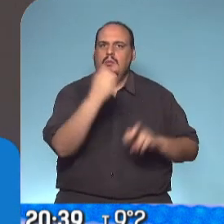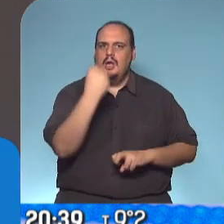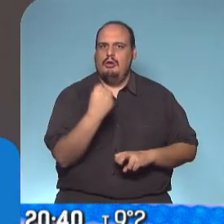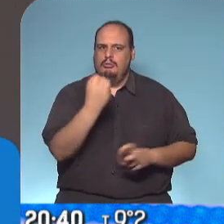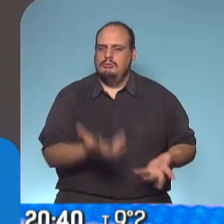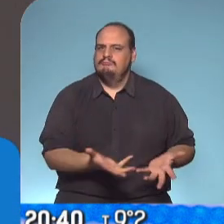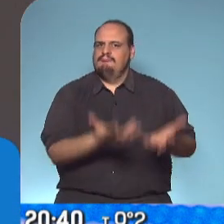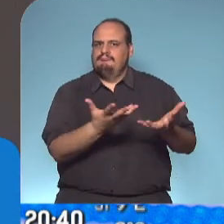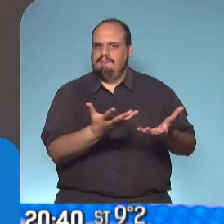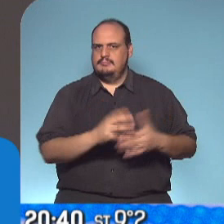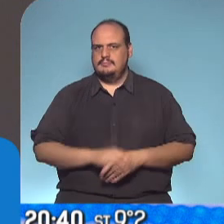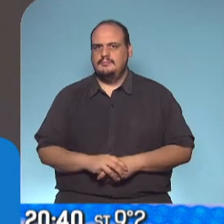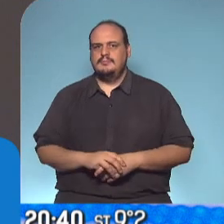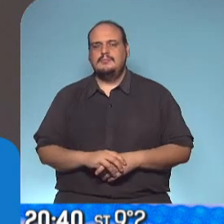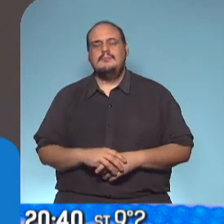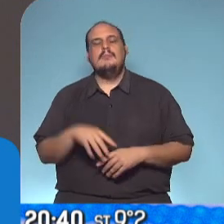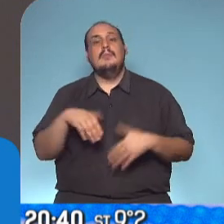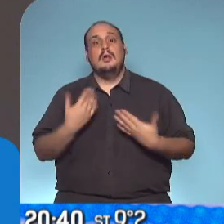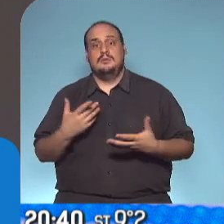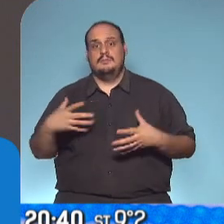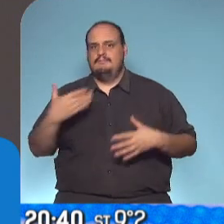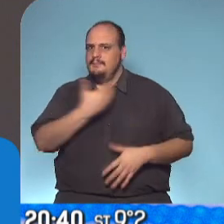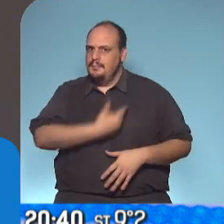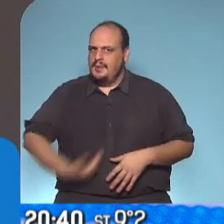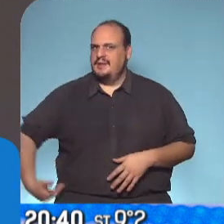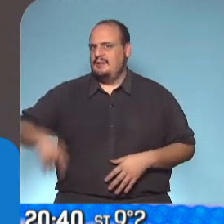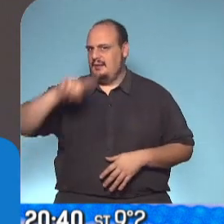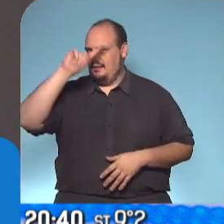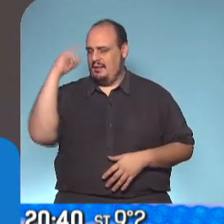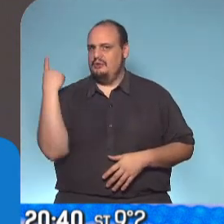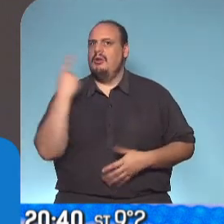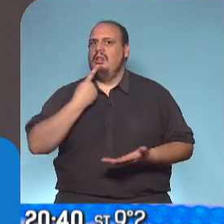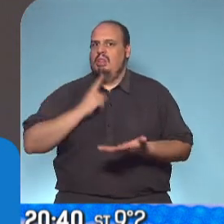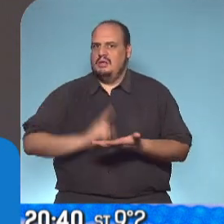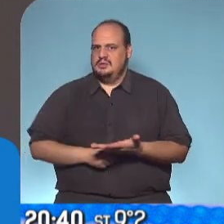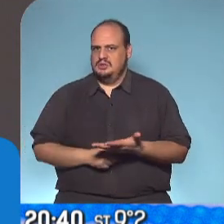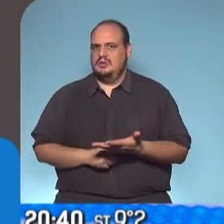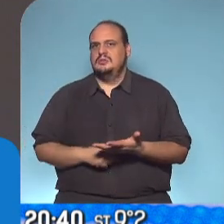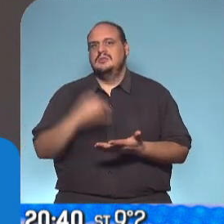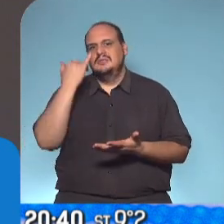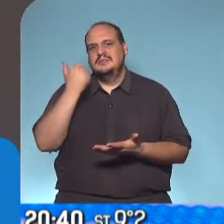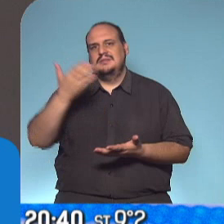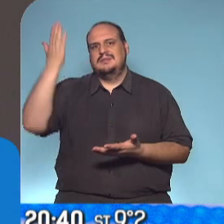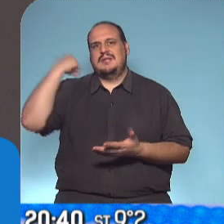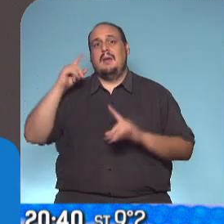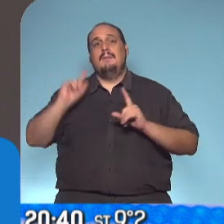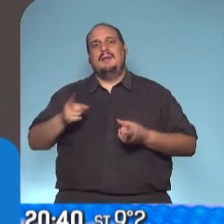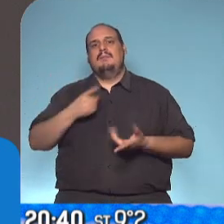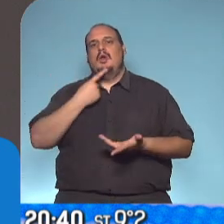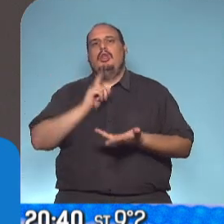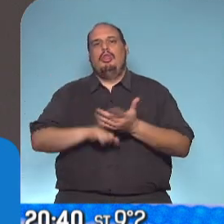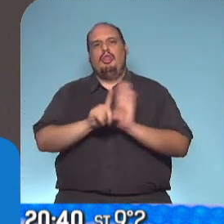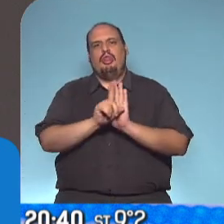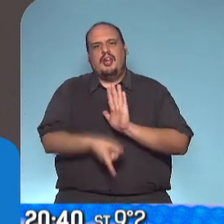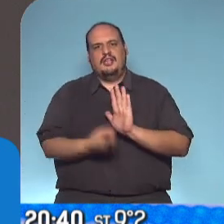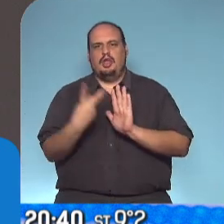que esta decisión del presidente de la Nación, que ya ocurrió con 2 decretos distintos, porque